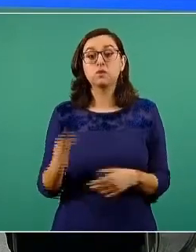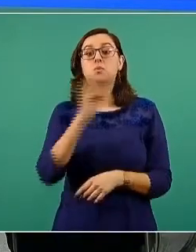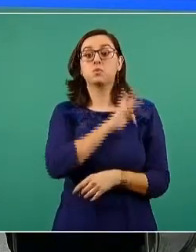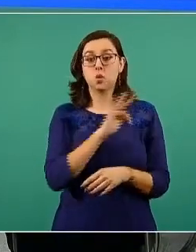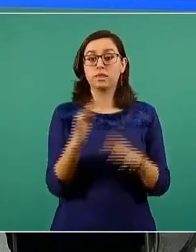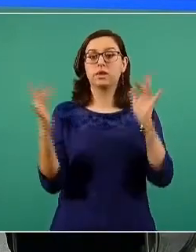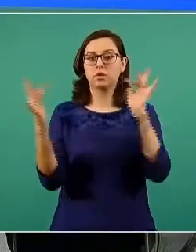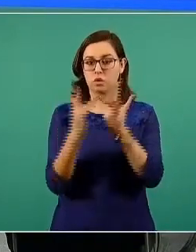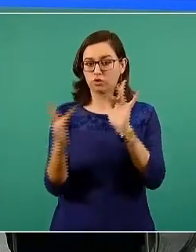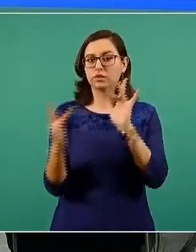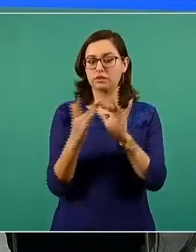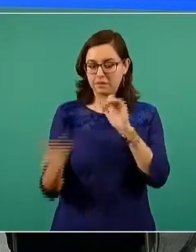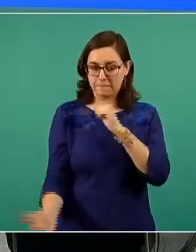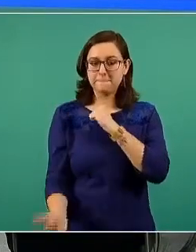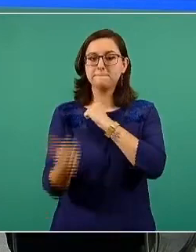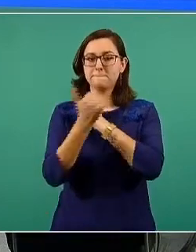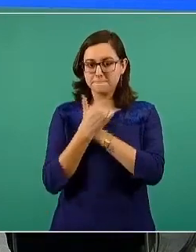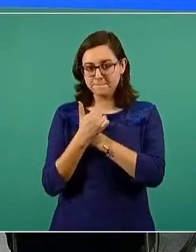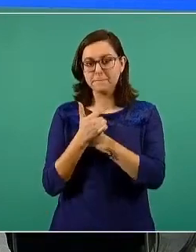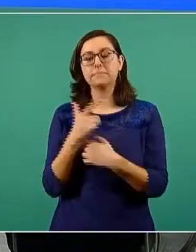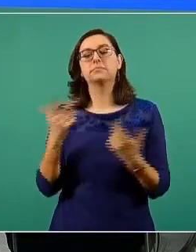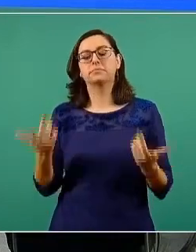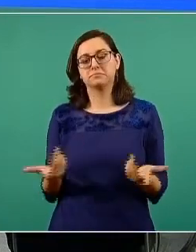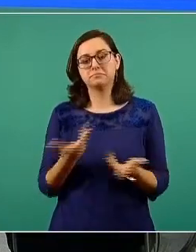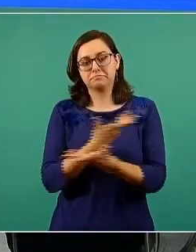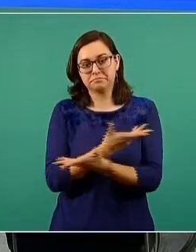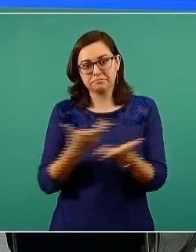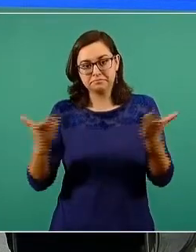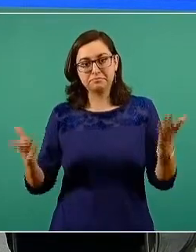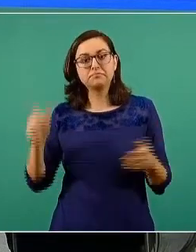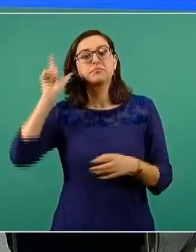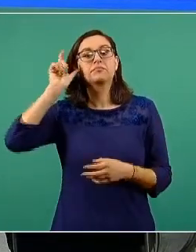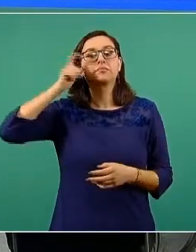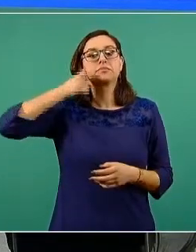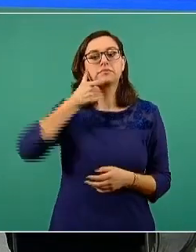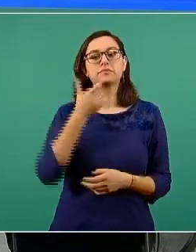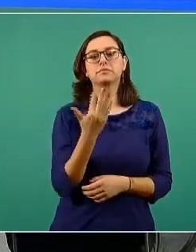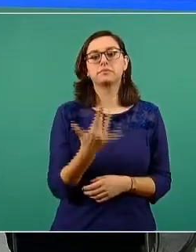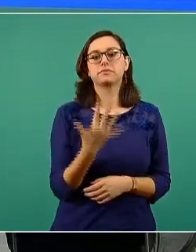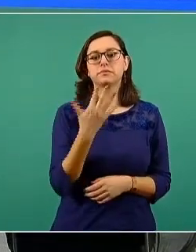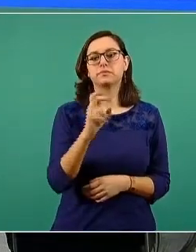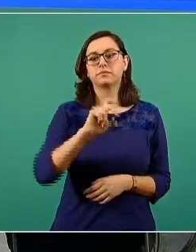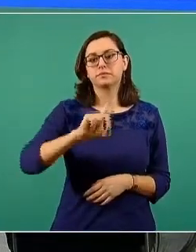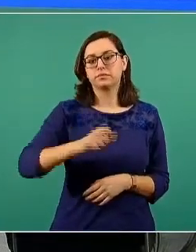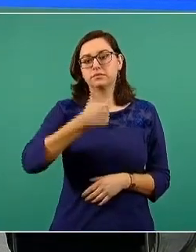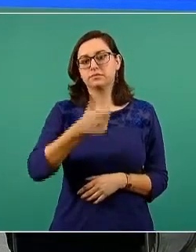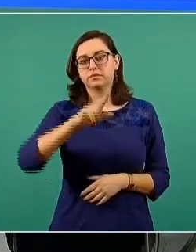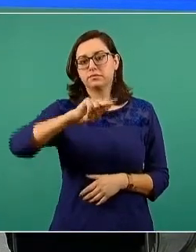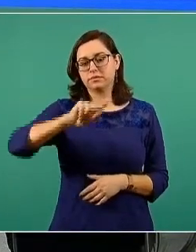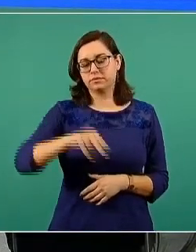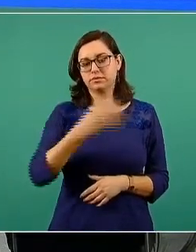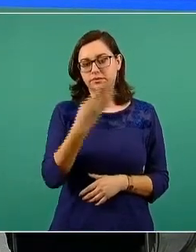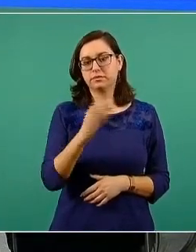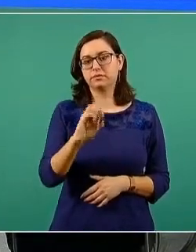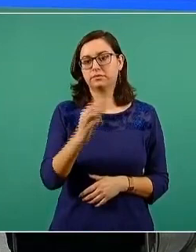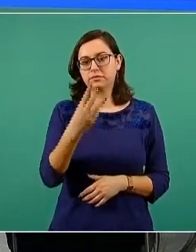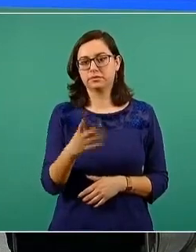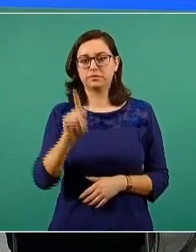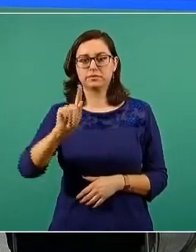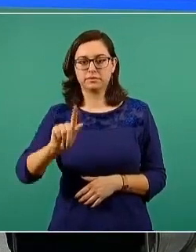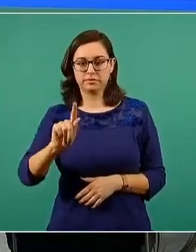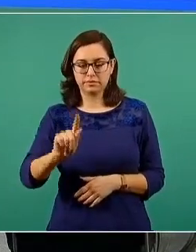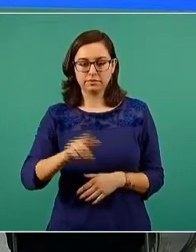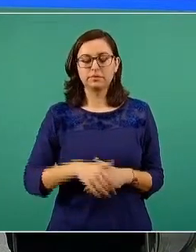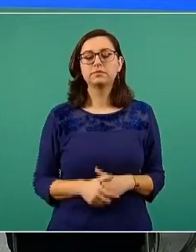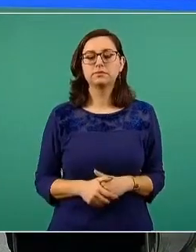distintos canales que tenemos de acceso a la ciudadanía. 55 36 84 03 70,